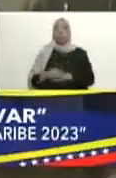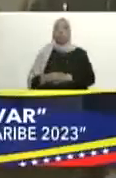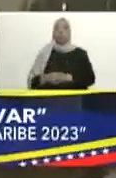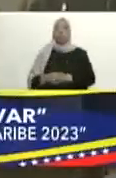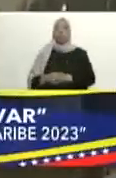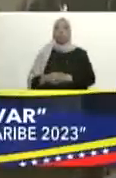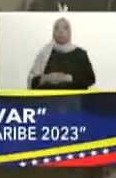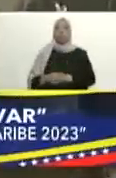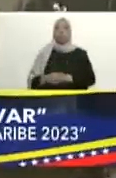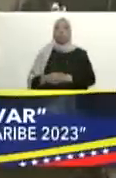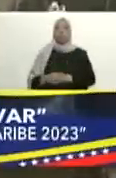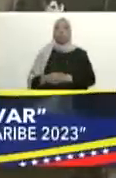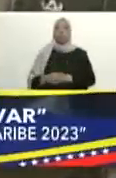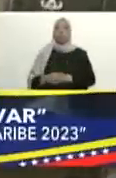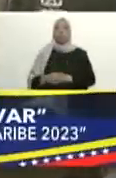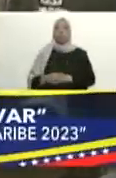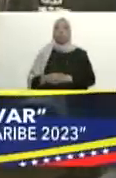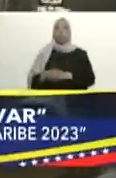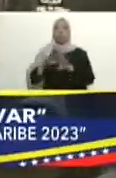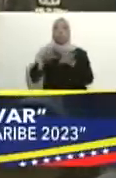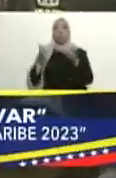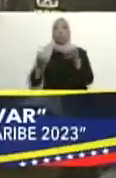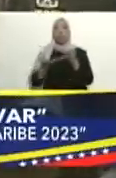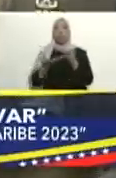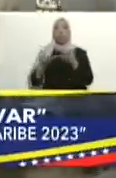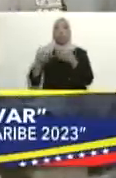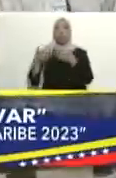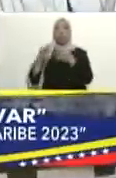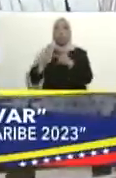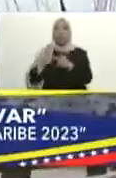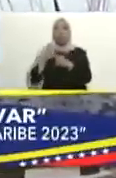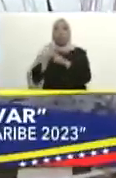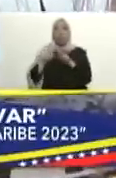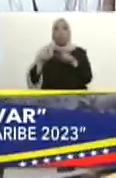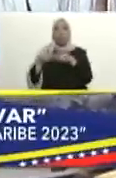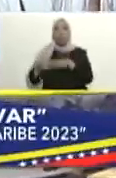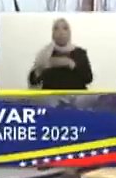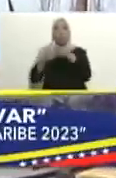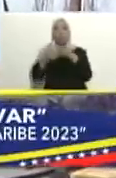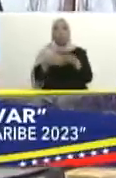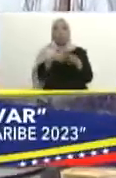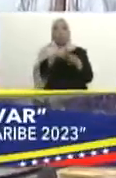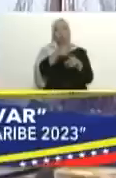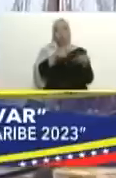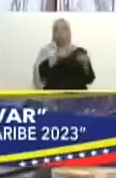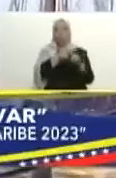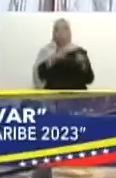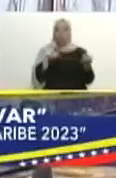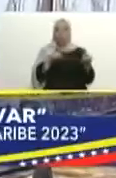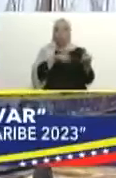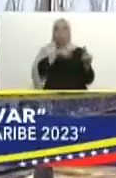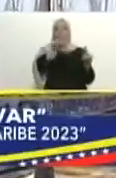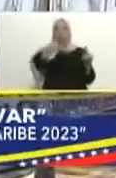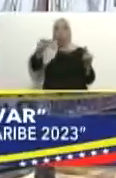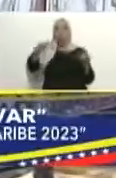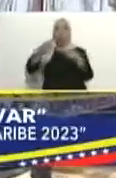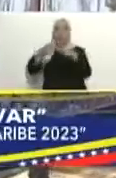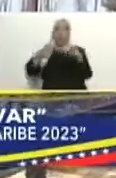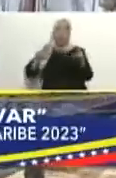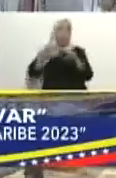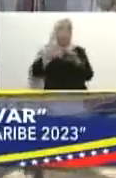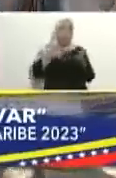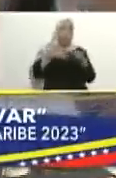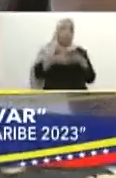a nuestro buque Simón Bolívar en el mundo. Los distingue a ustedes, sin lugar a dudas. Y por eso puedo